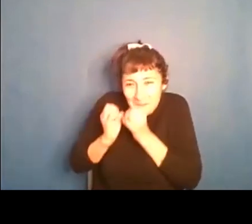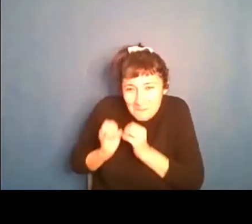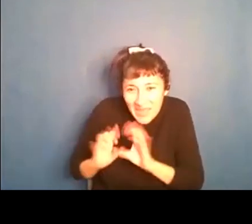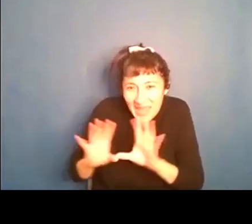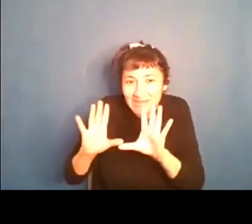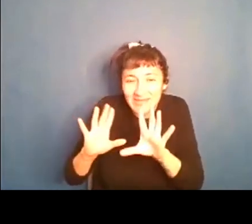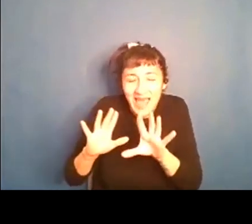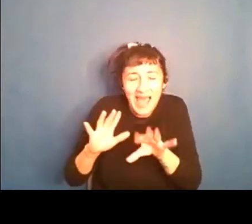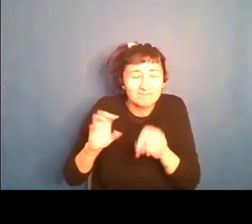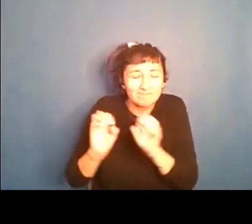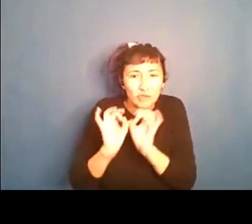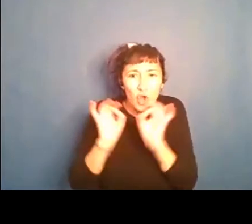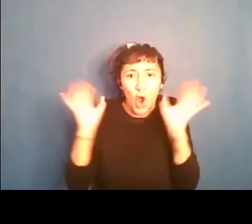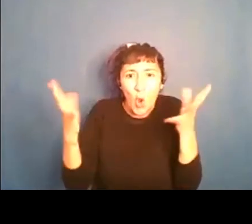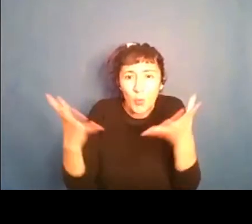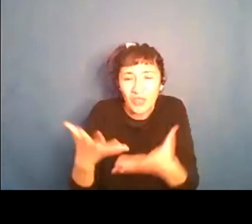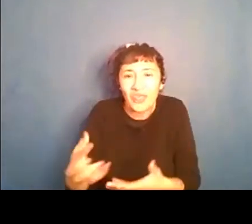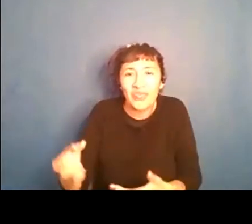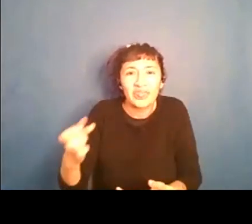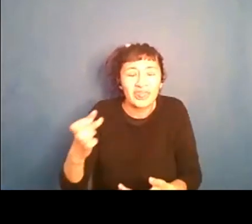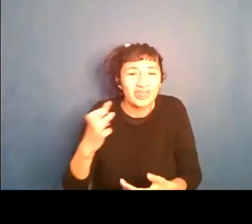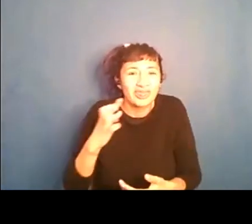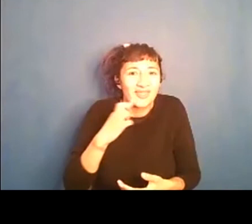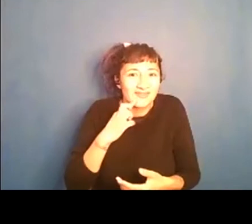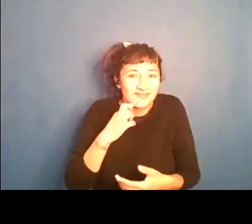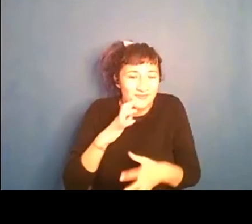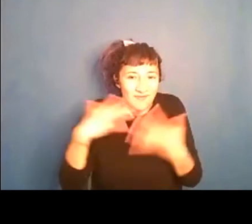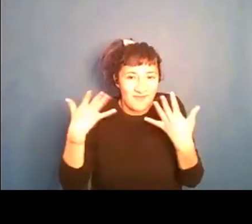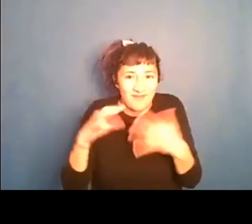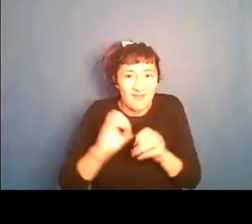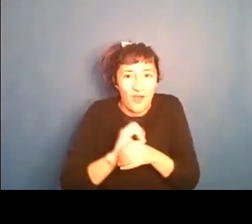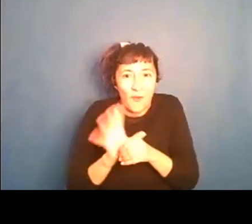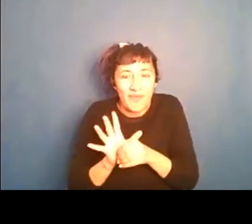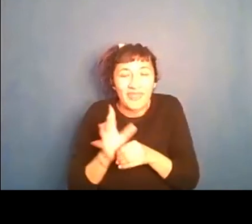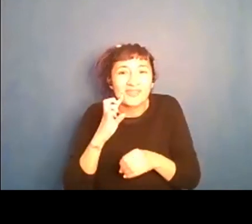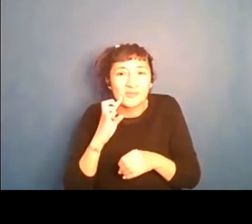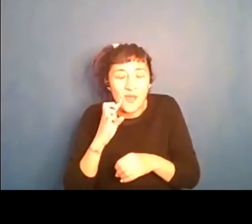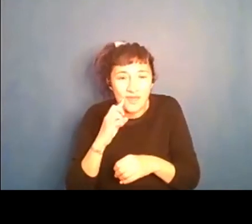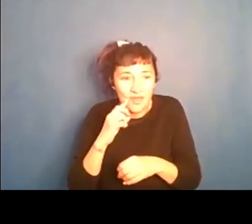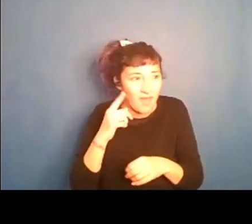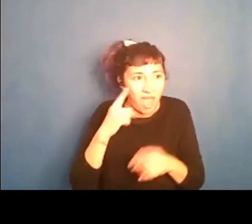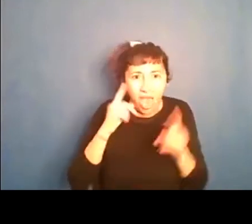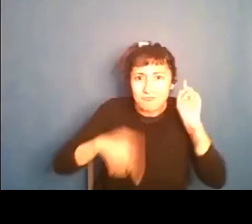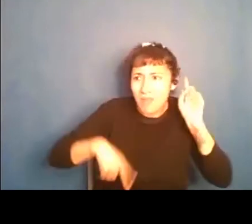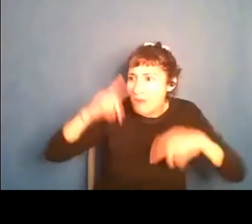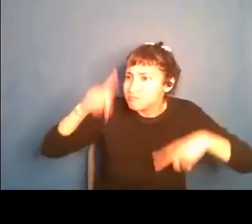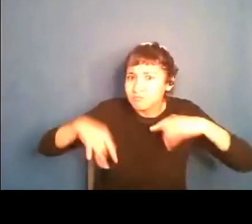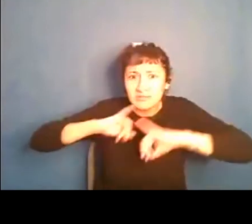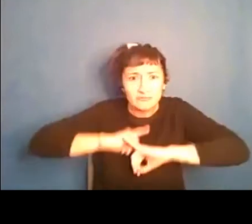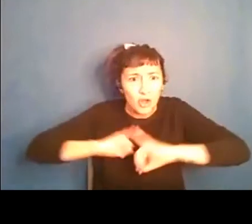situación COVID-19, desconocimiento total y nosotros con desinformación